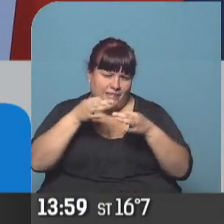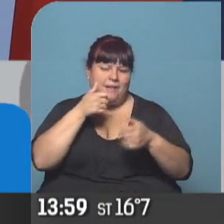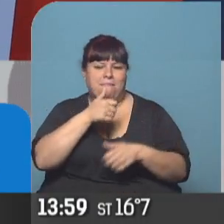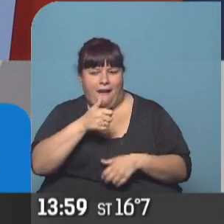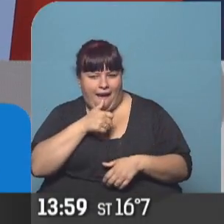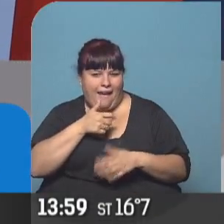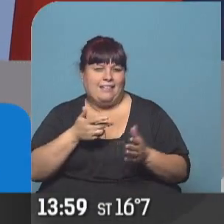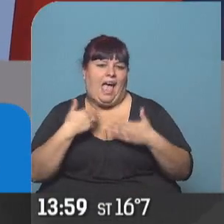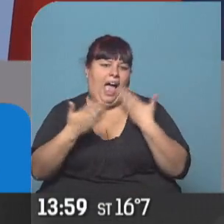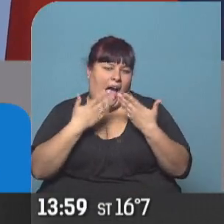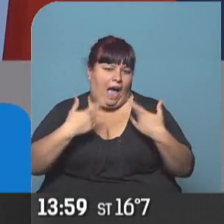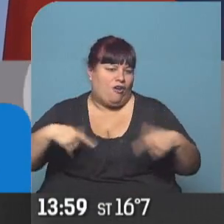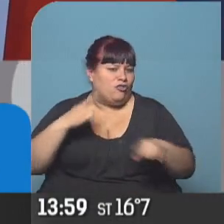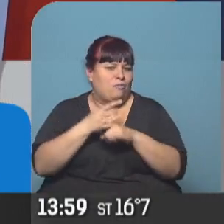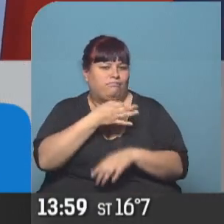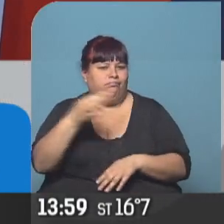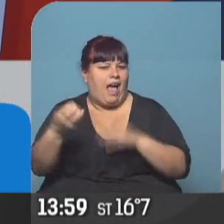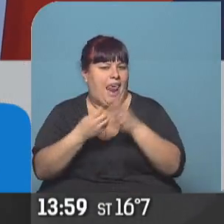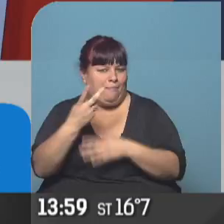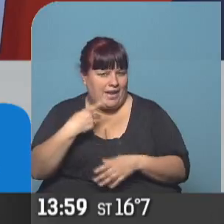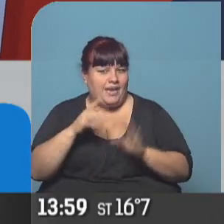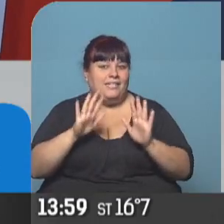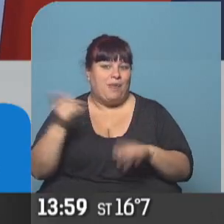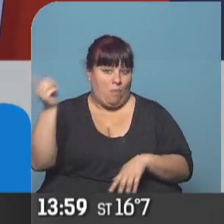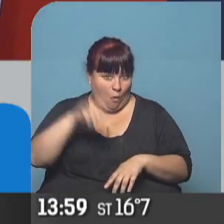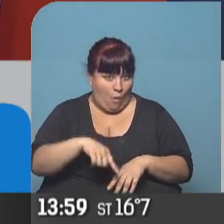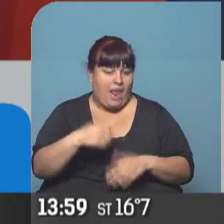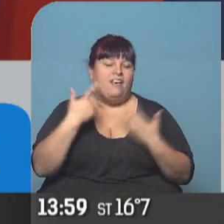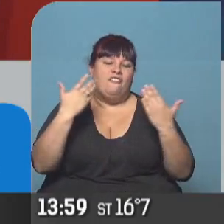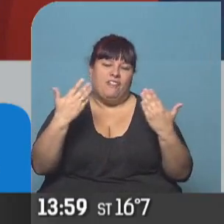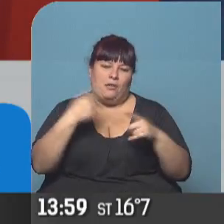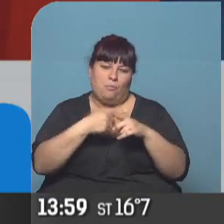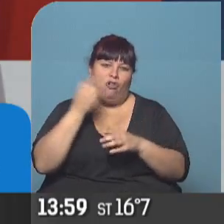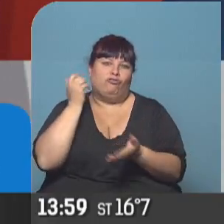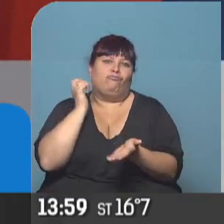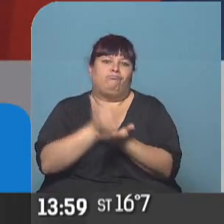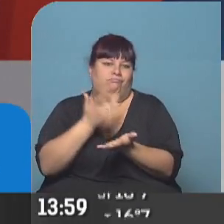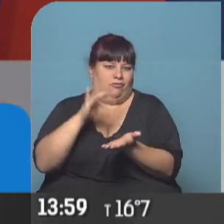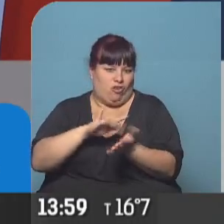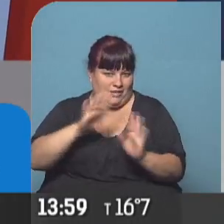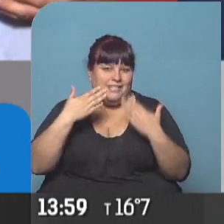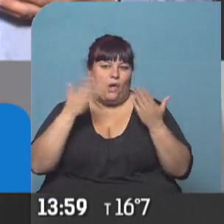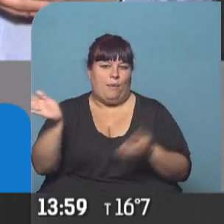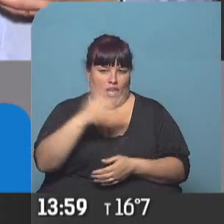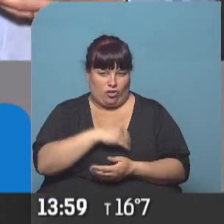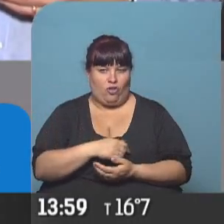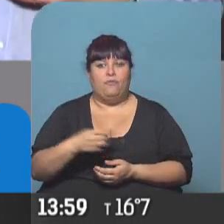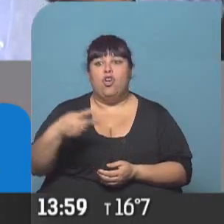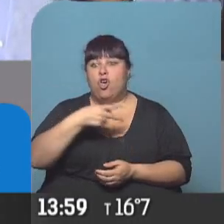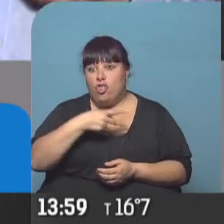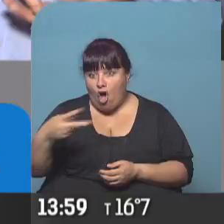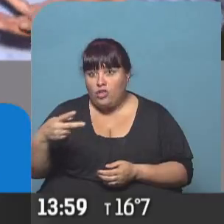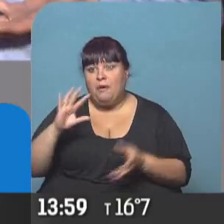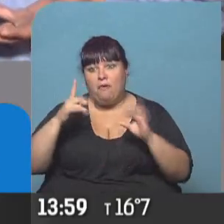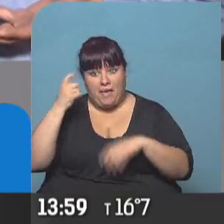tomar mate y de hablar como lo hacemos cada mañana te esperamos y muchas felicidades por lo que viviste y un saludo grande todos ha sido dos semanas con